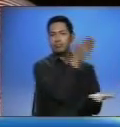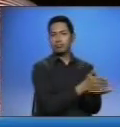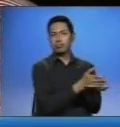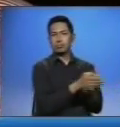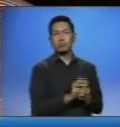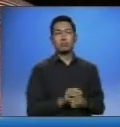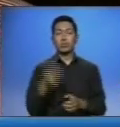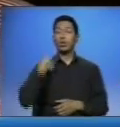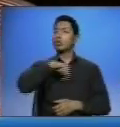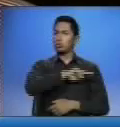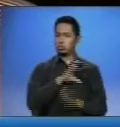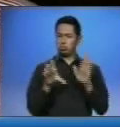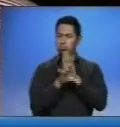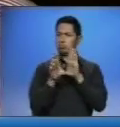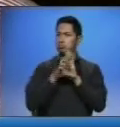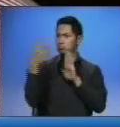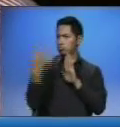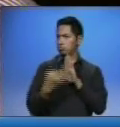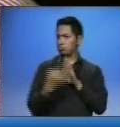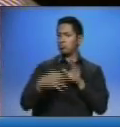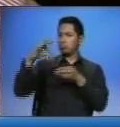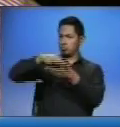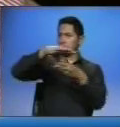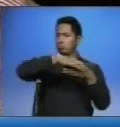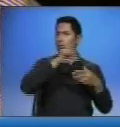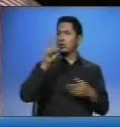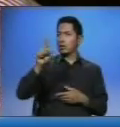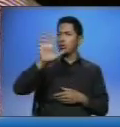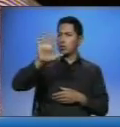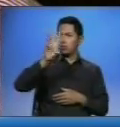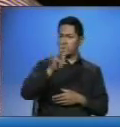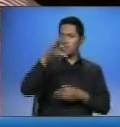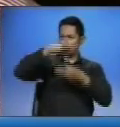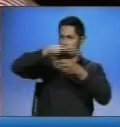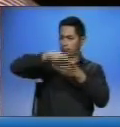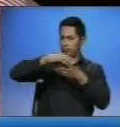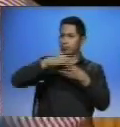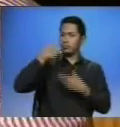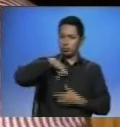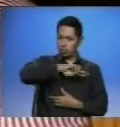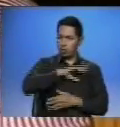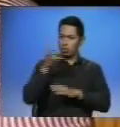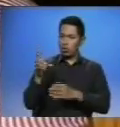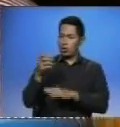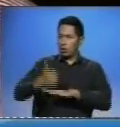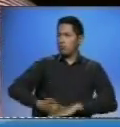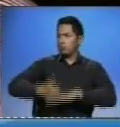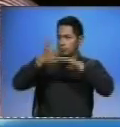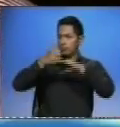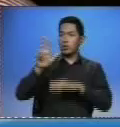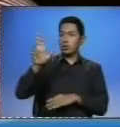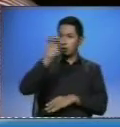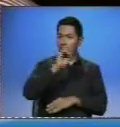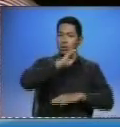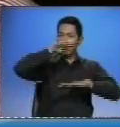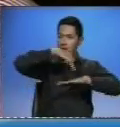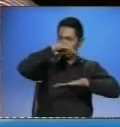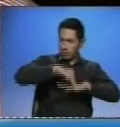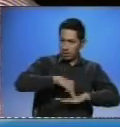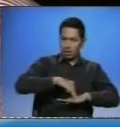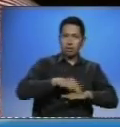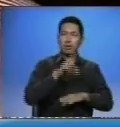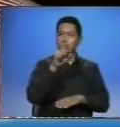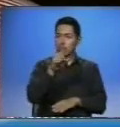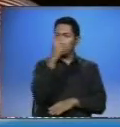dirigentes gremiales legales, legalmente elegidos, con 156 votos de nuestros delegados, los 30 de Manabí, los 118 de